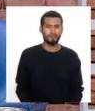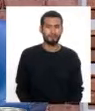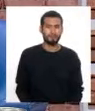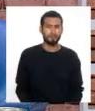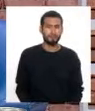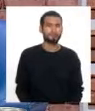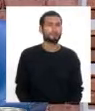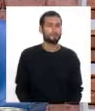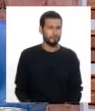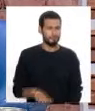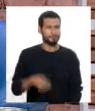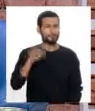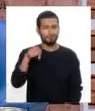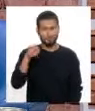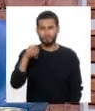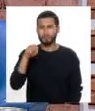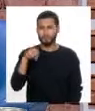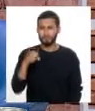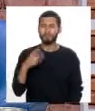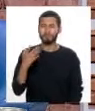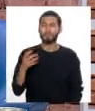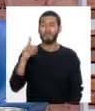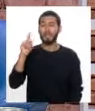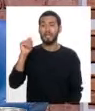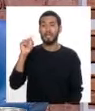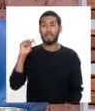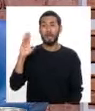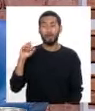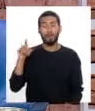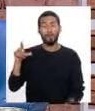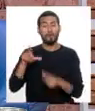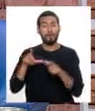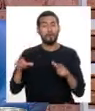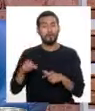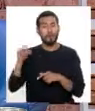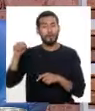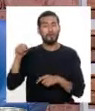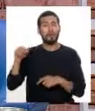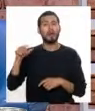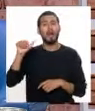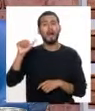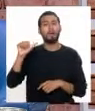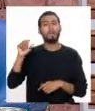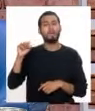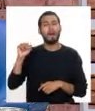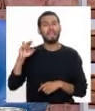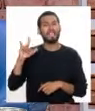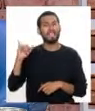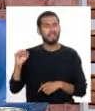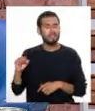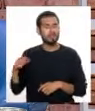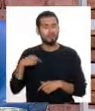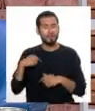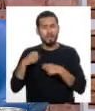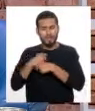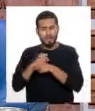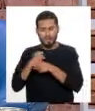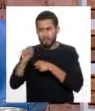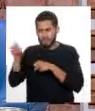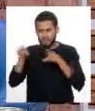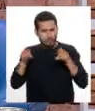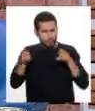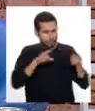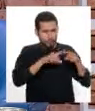Sí, sí, mira, el tambo Malconga, que pertenece al distrito de Amarilis, hemos tratado de articular